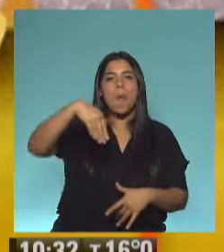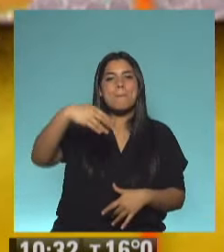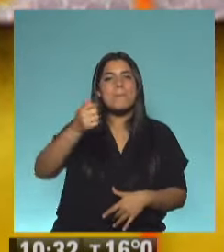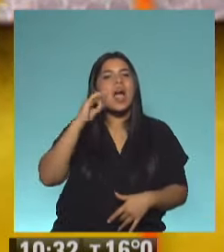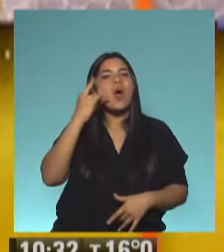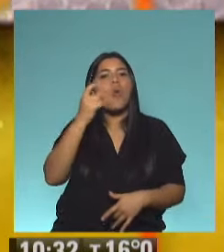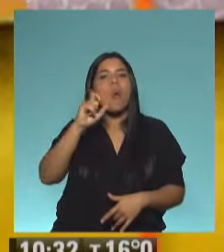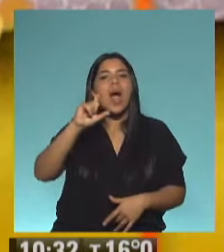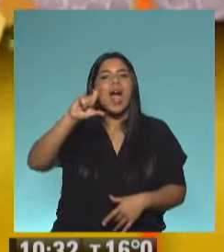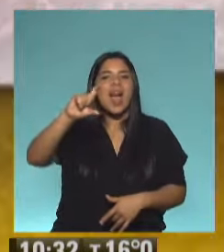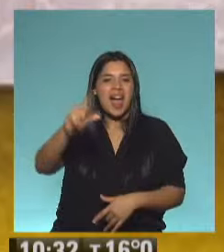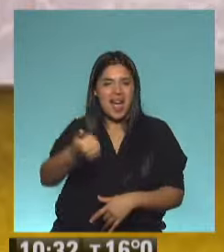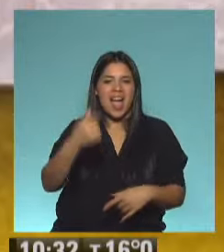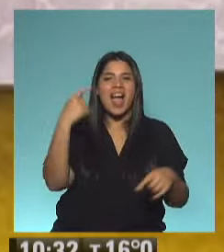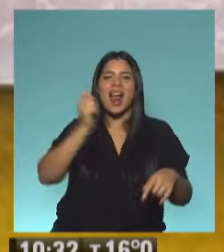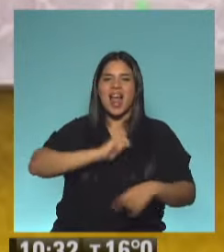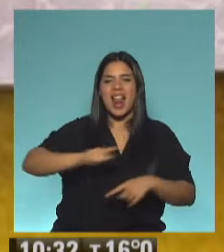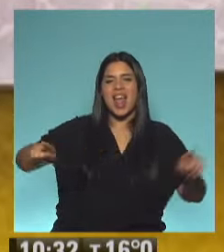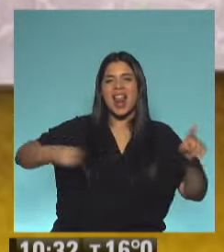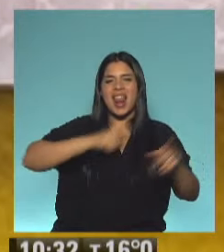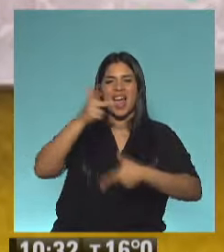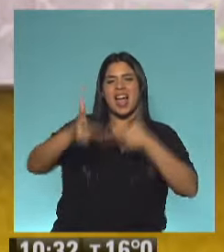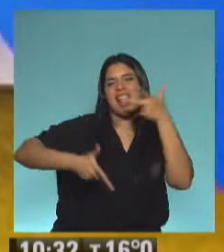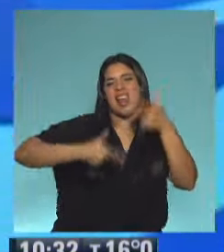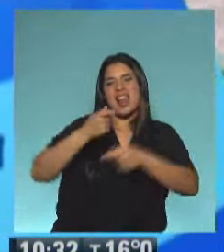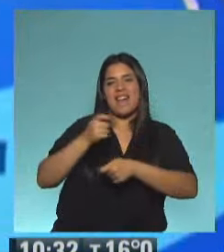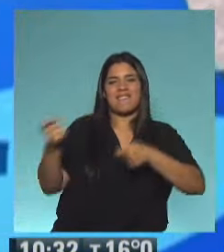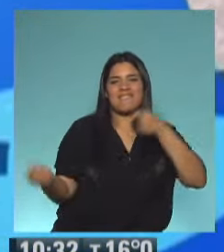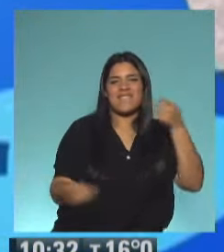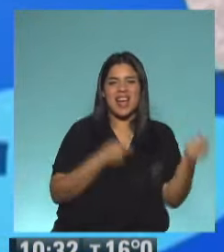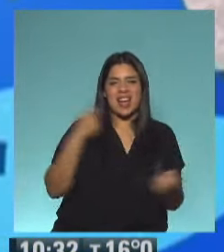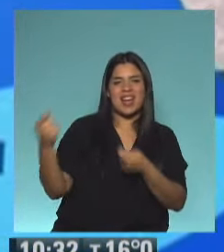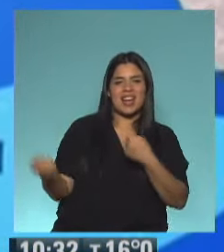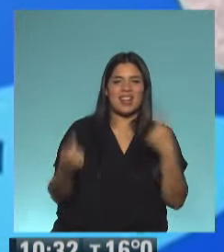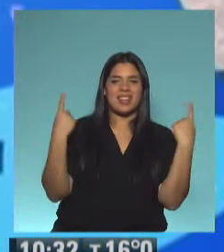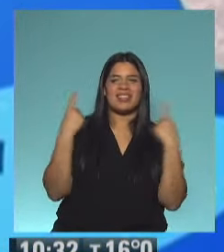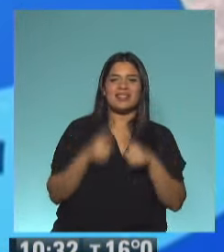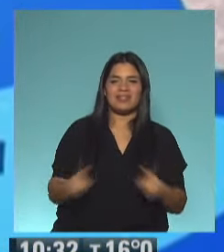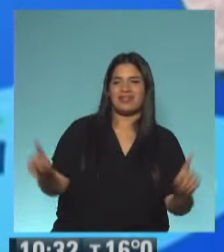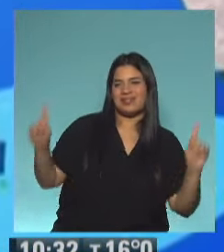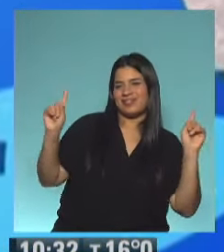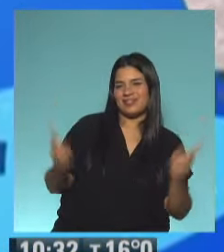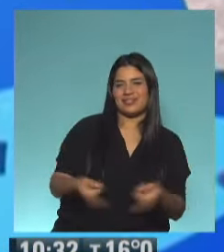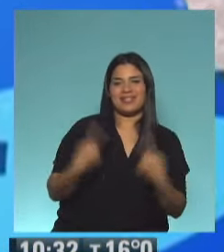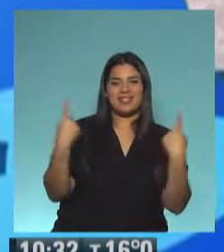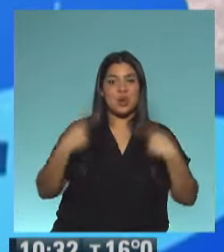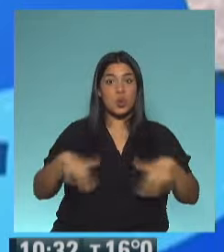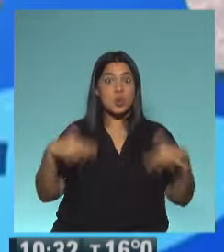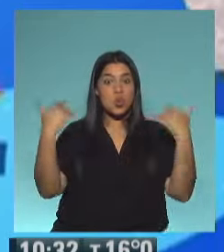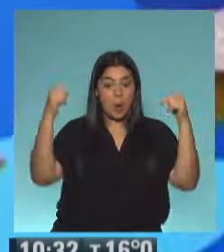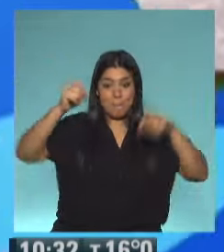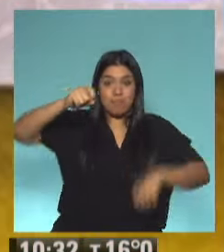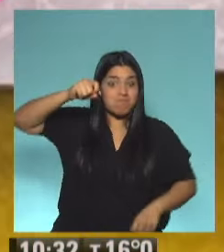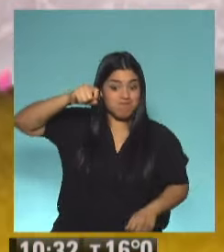charango y bombo, carnavalito para bailar. ¡Quebradeño, tu